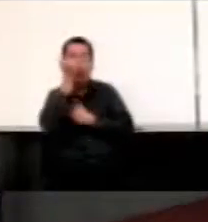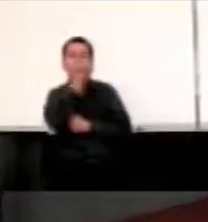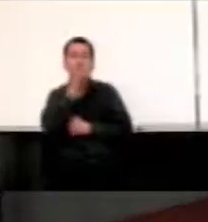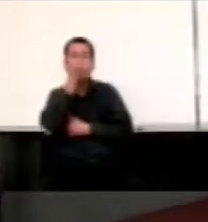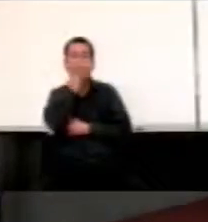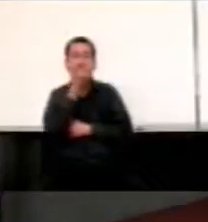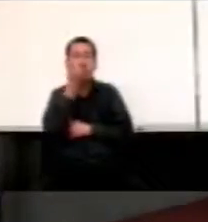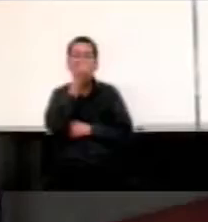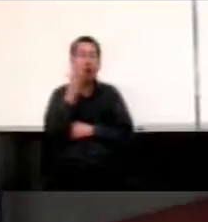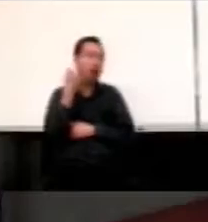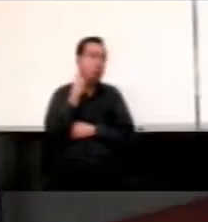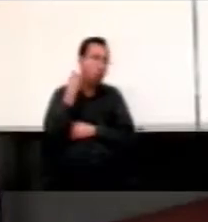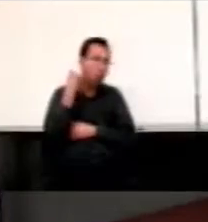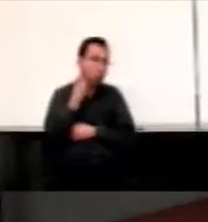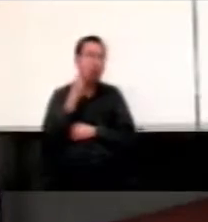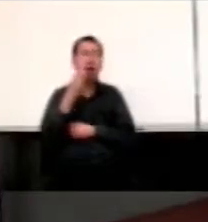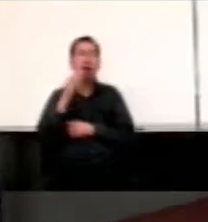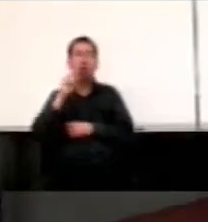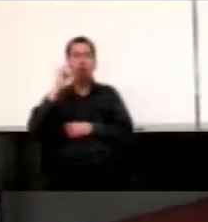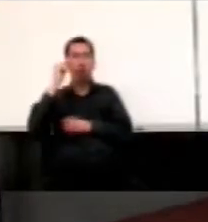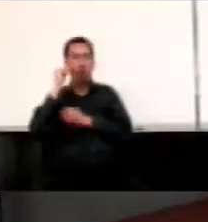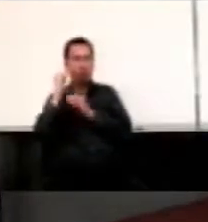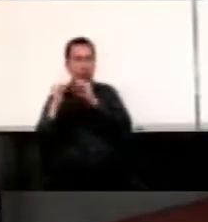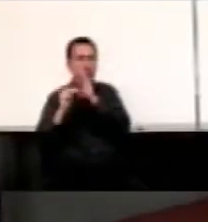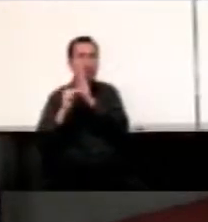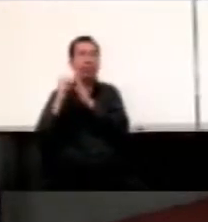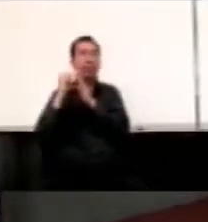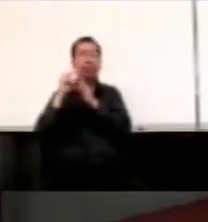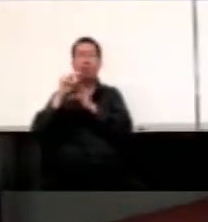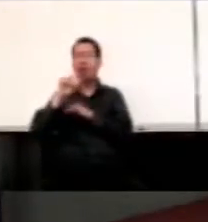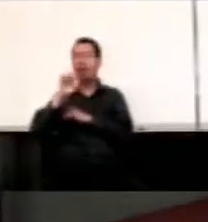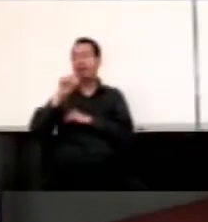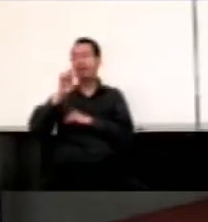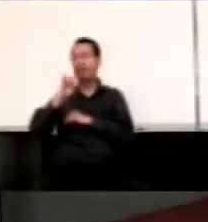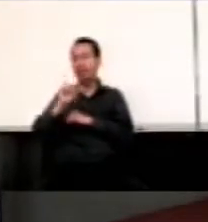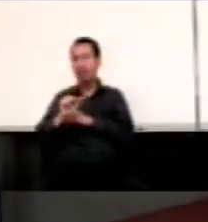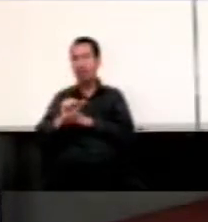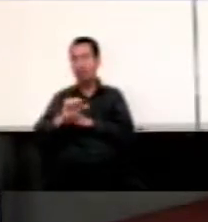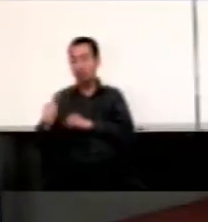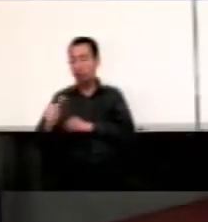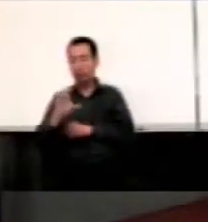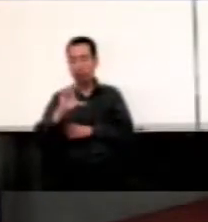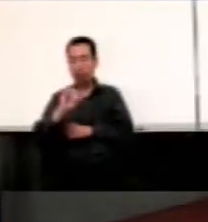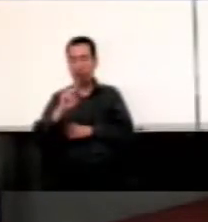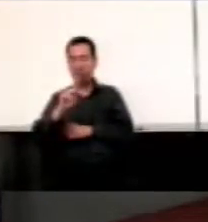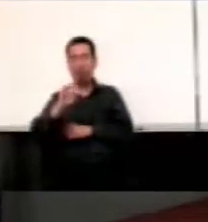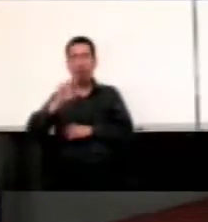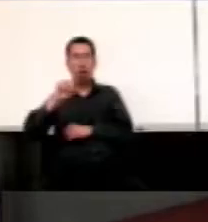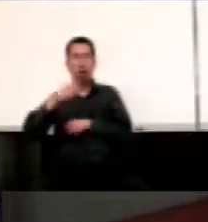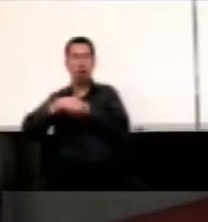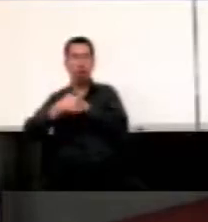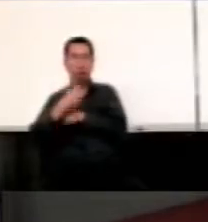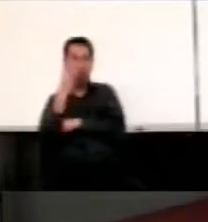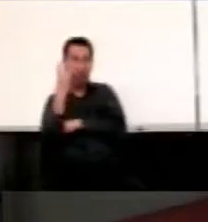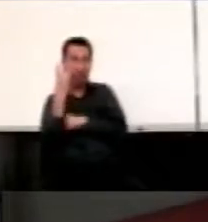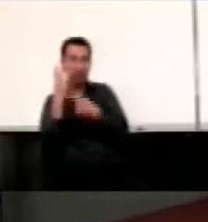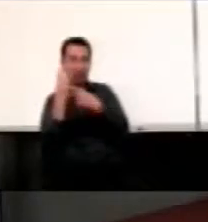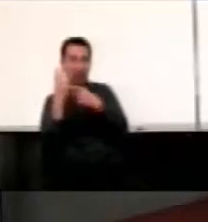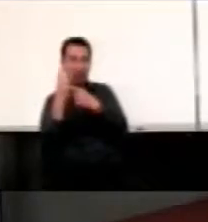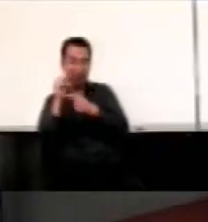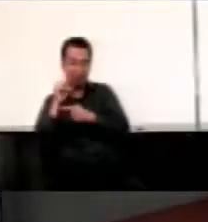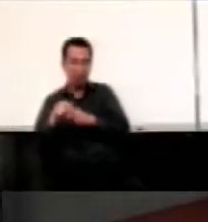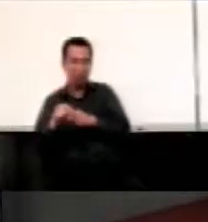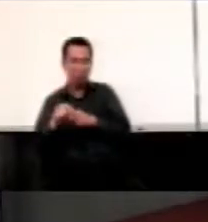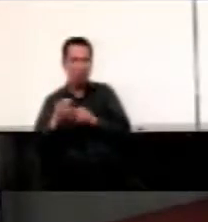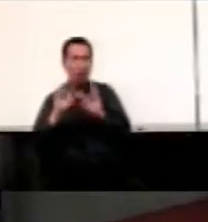licenciatura, de maestría. Pero cuando entramos al capítulo 3, ahí ya viene la parte, digamos, de